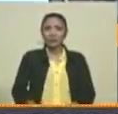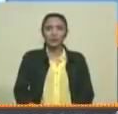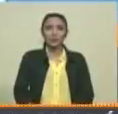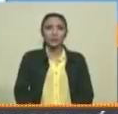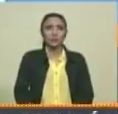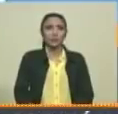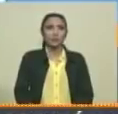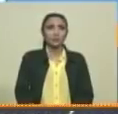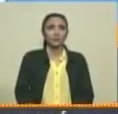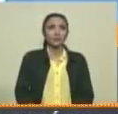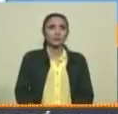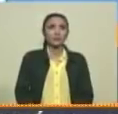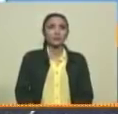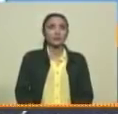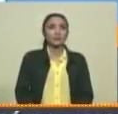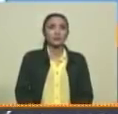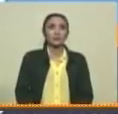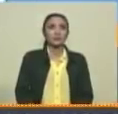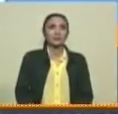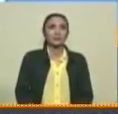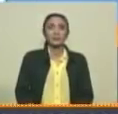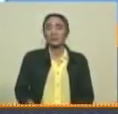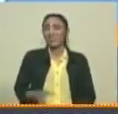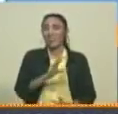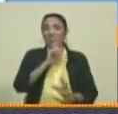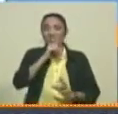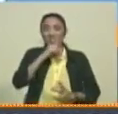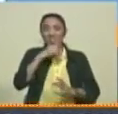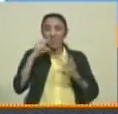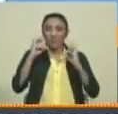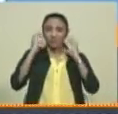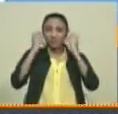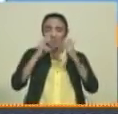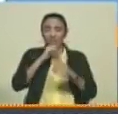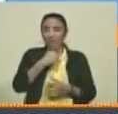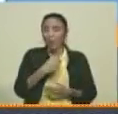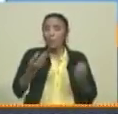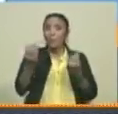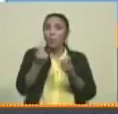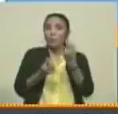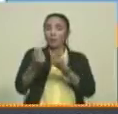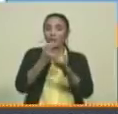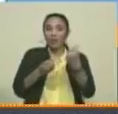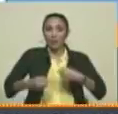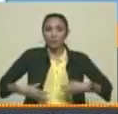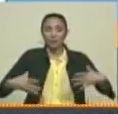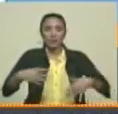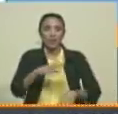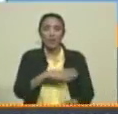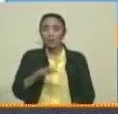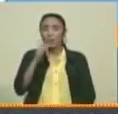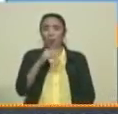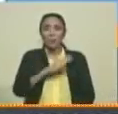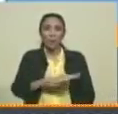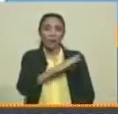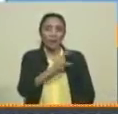Arrugadito, viejito. Pero arrugadito, arrugadito, de tanto billete inmoral que tiene. Esto solo lo